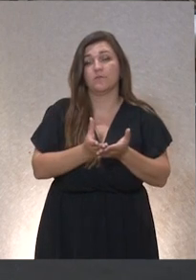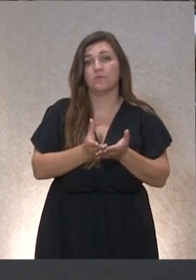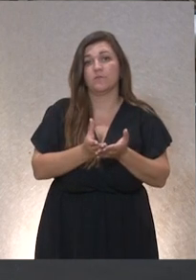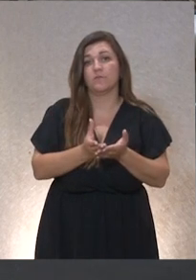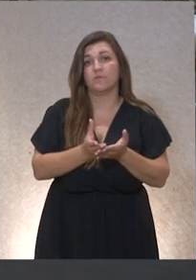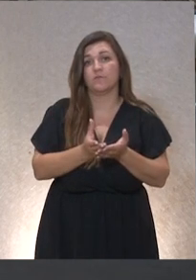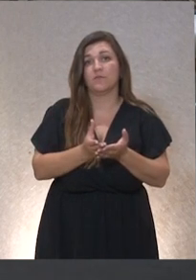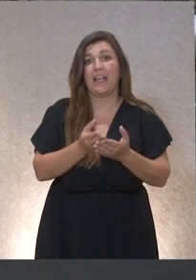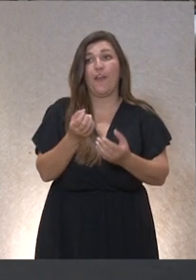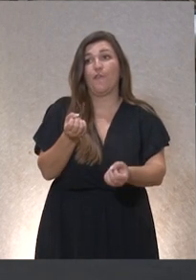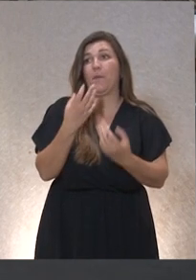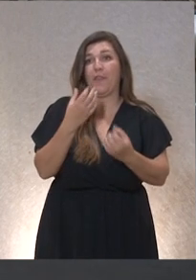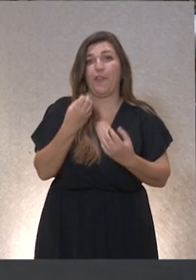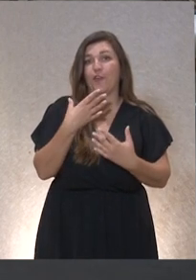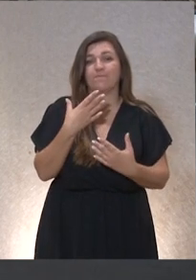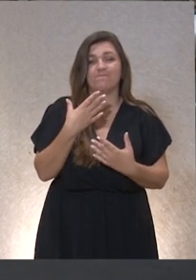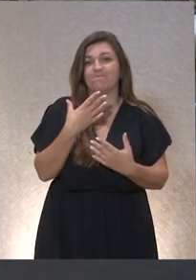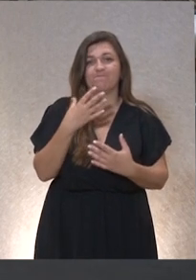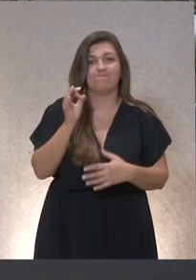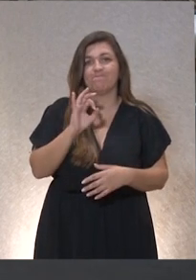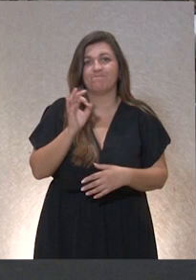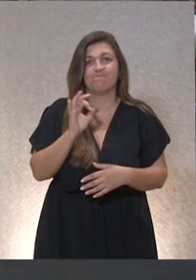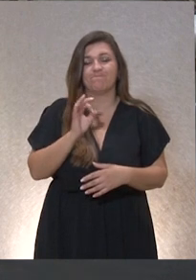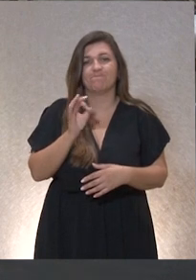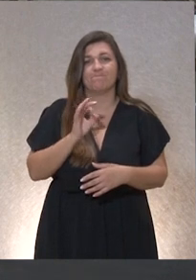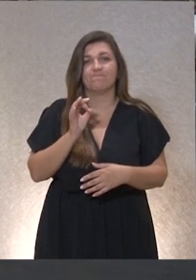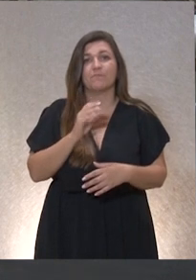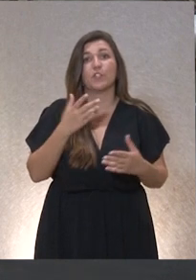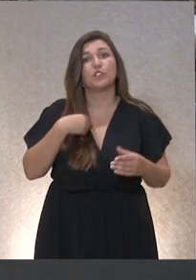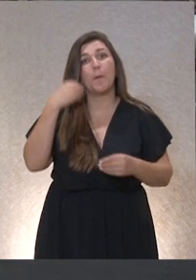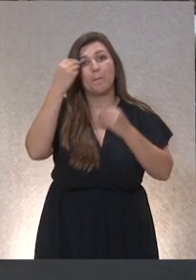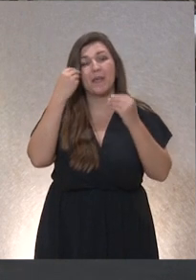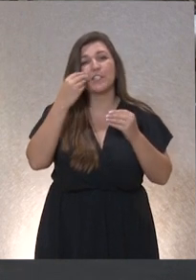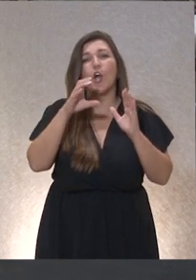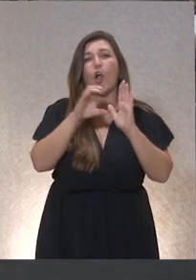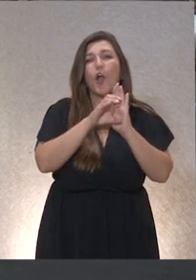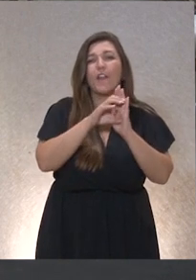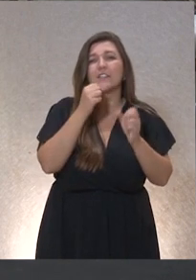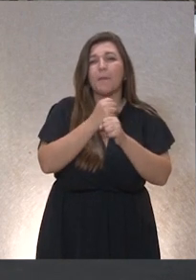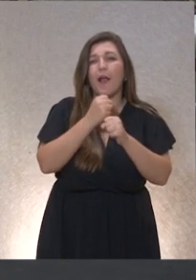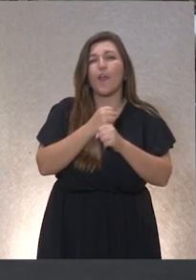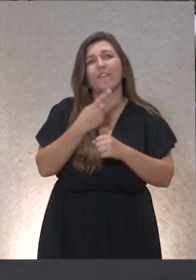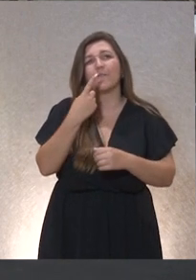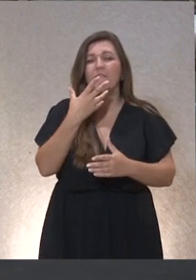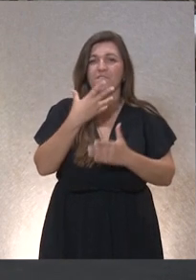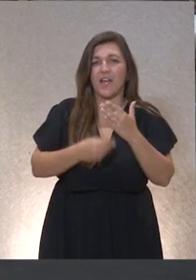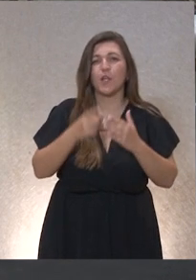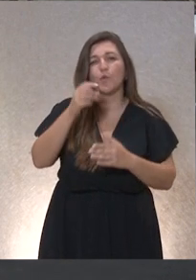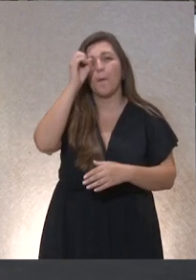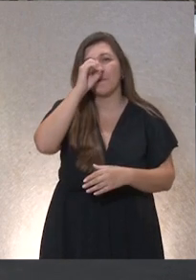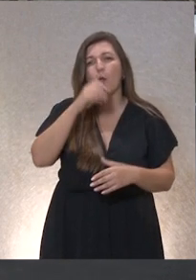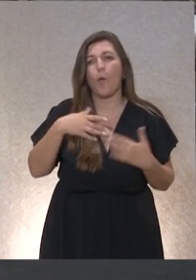invisible en la información yo creo que aquí hay una parte del código deontológico que falla cuál es tu opinión en